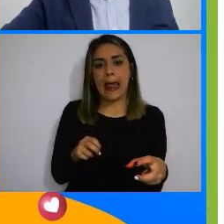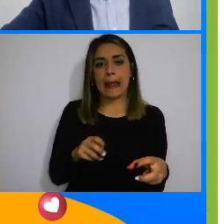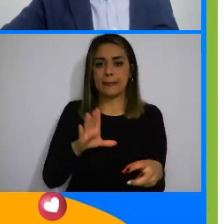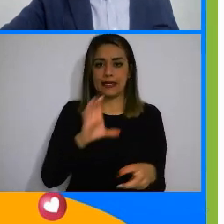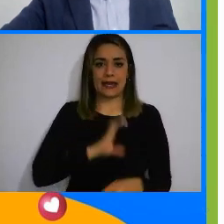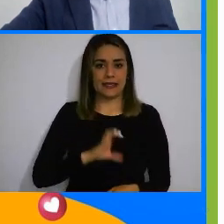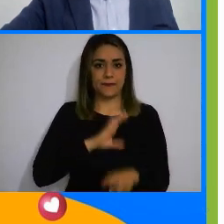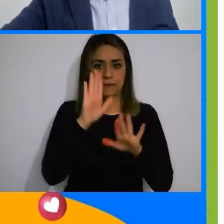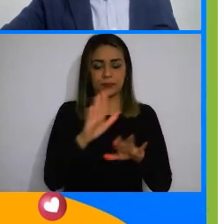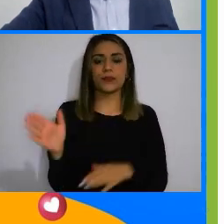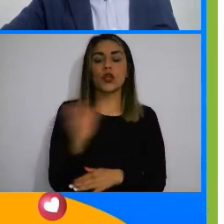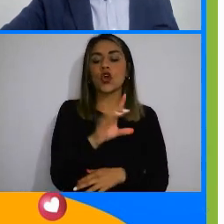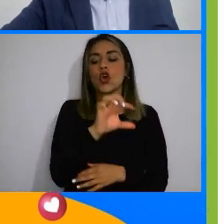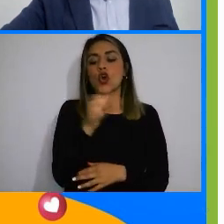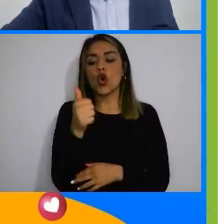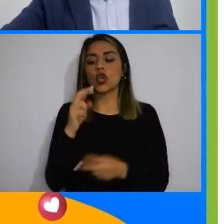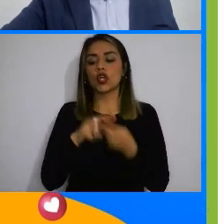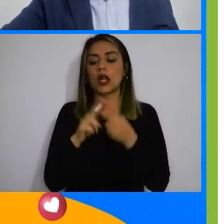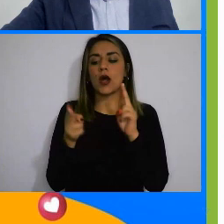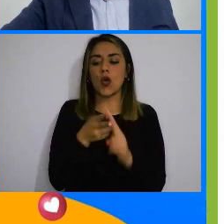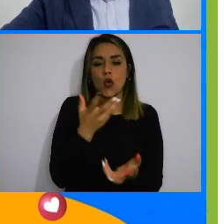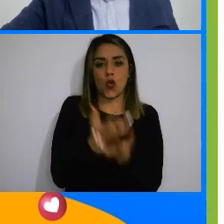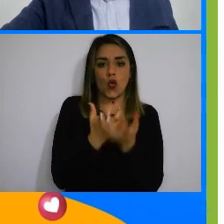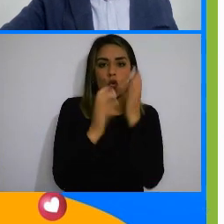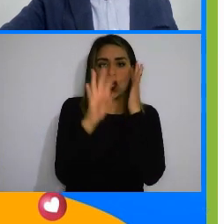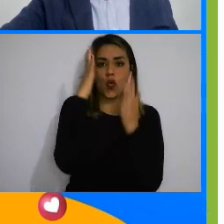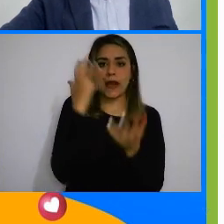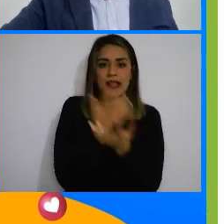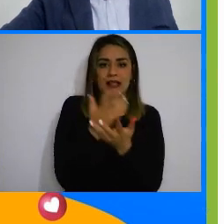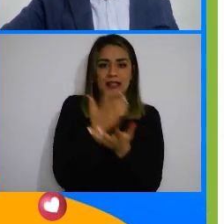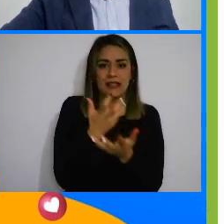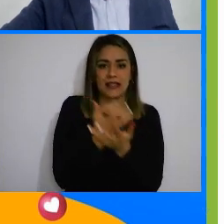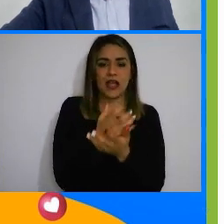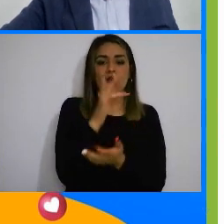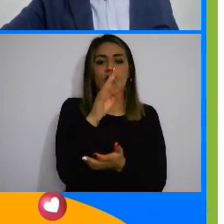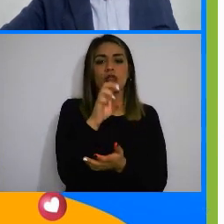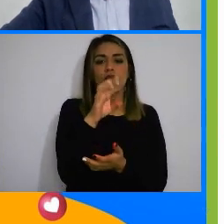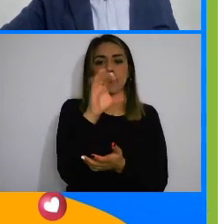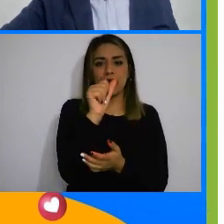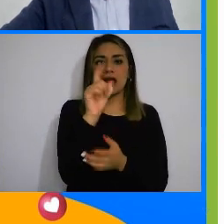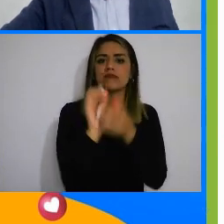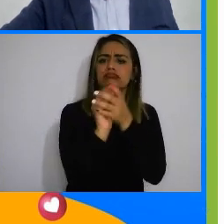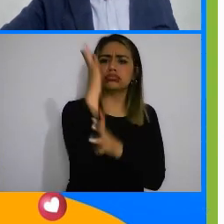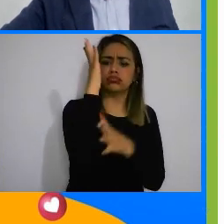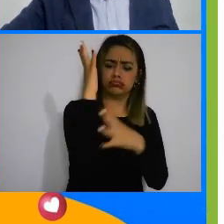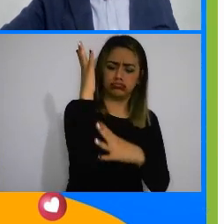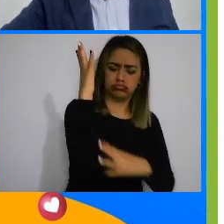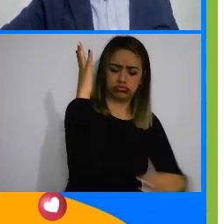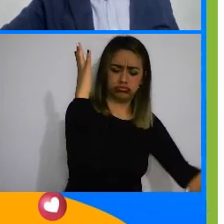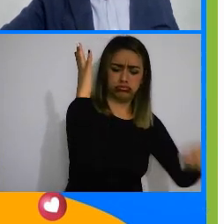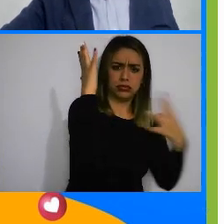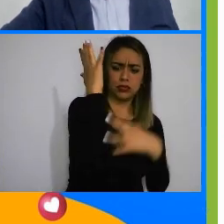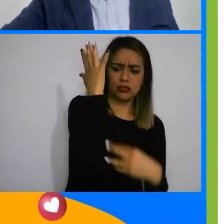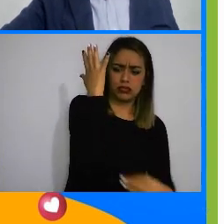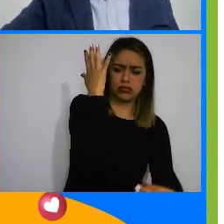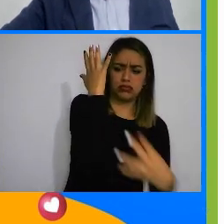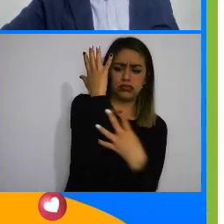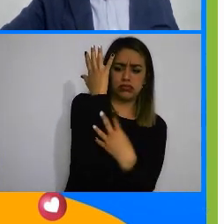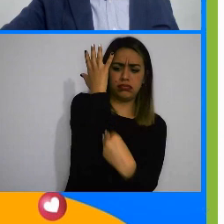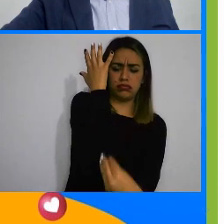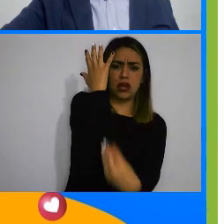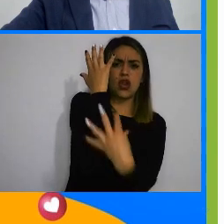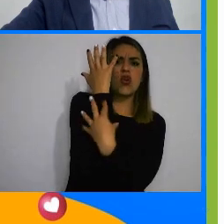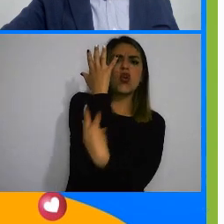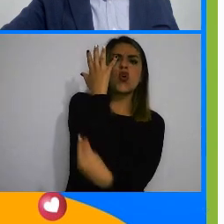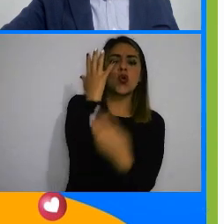Y acá está una imagen de la selva húmeda tropical, ¿sí? Este es un árbol que tiene una raíz tabloide. ¿Qué significa? Tabloide, que está